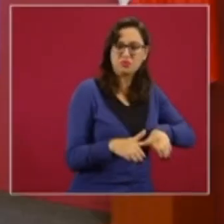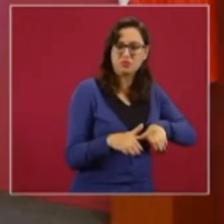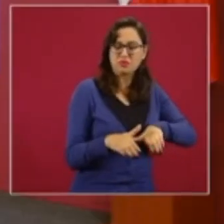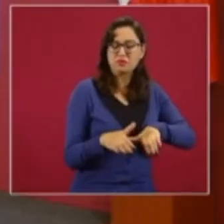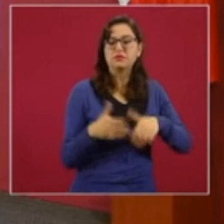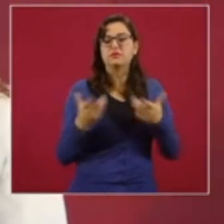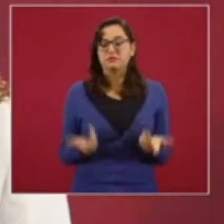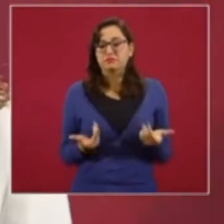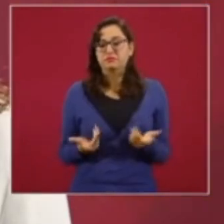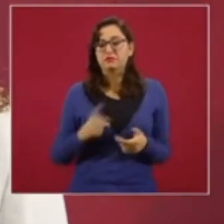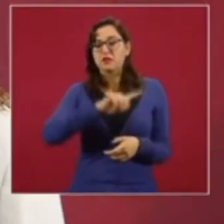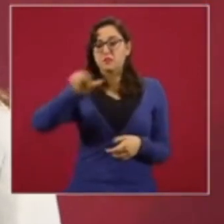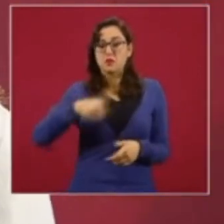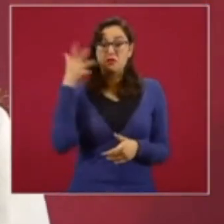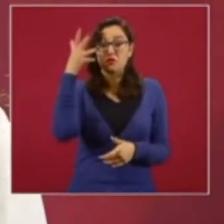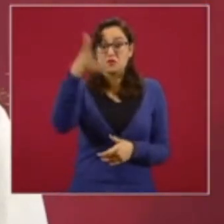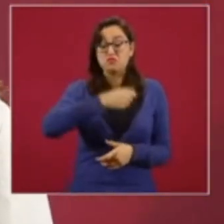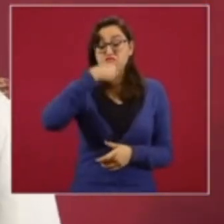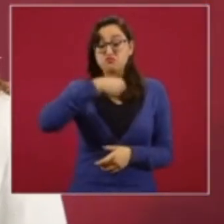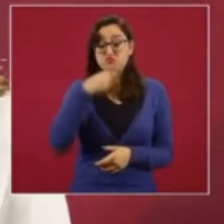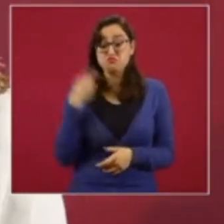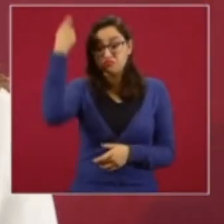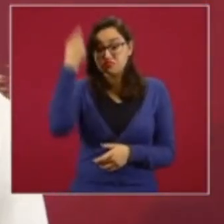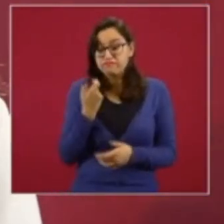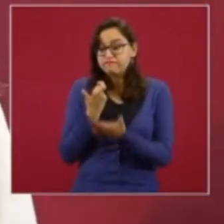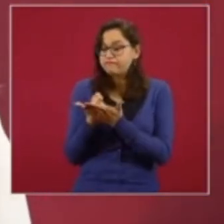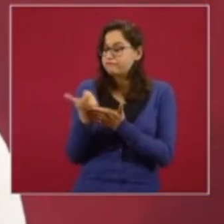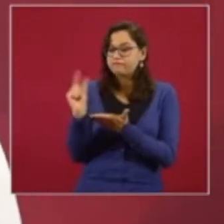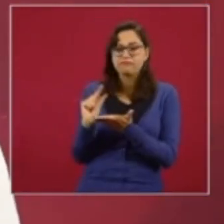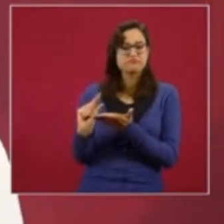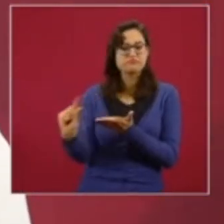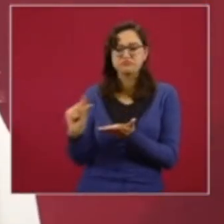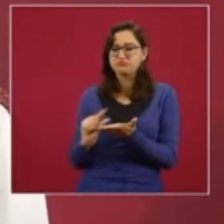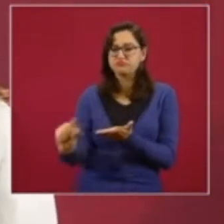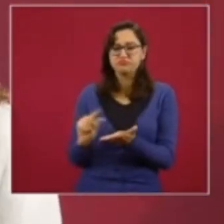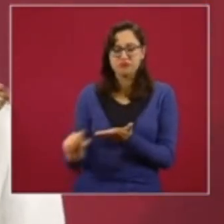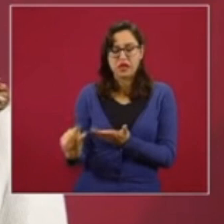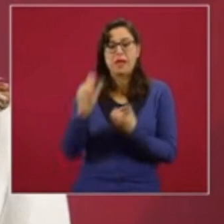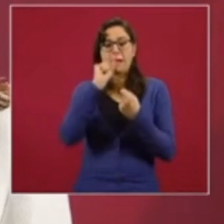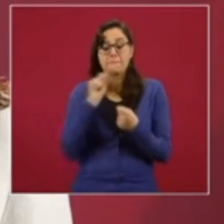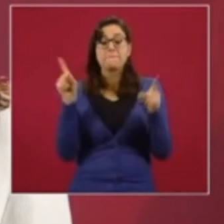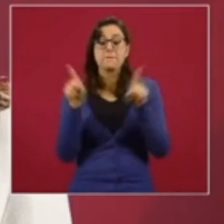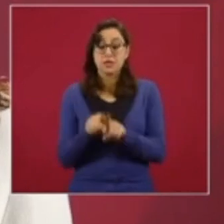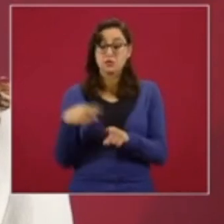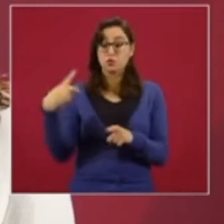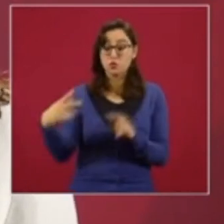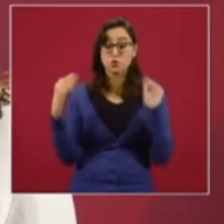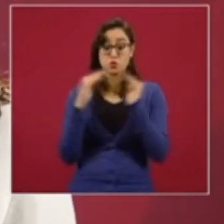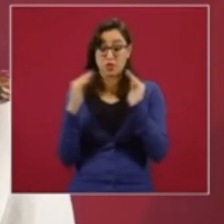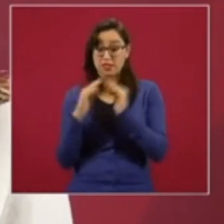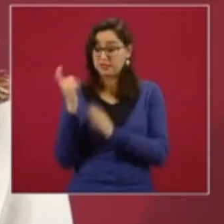ganan durante su vida laboral afectaciones en los fondos en sus fondos de vivienda